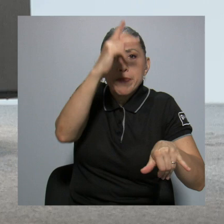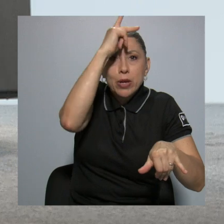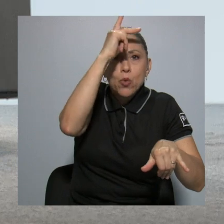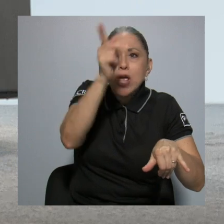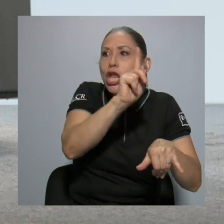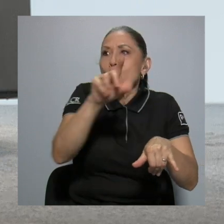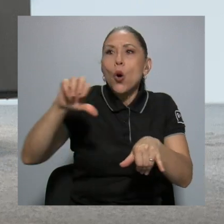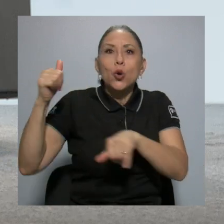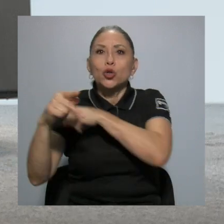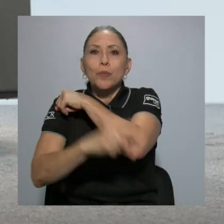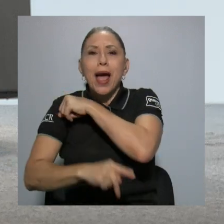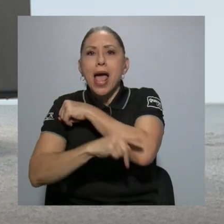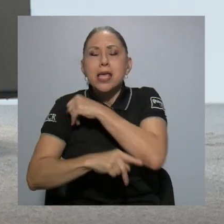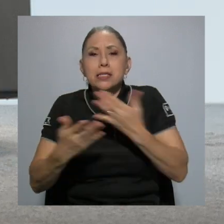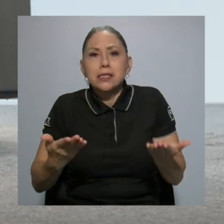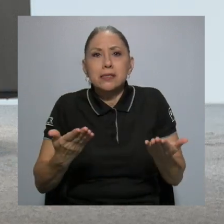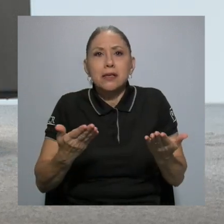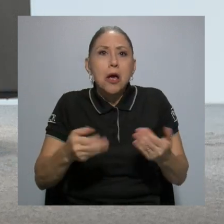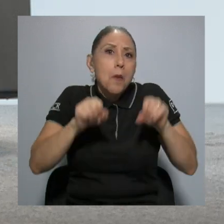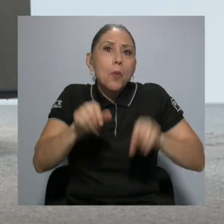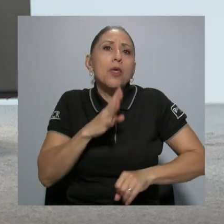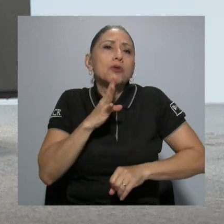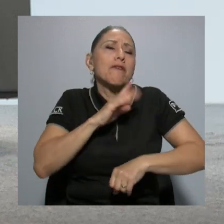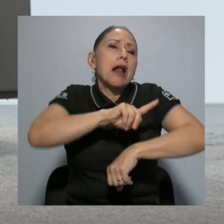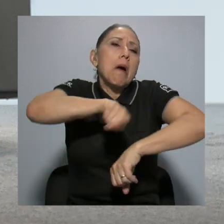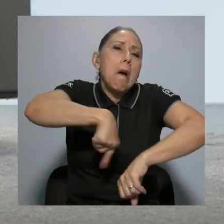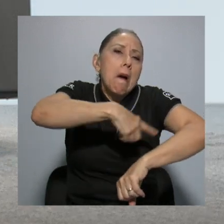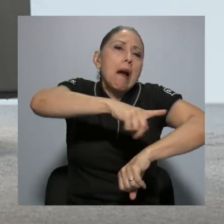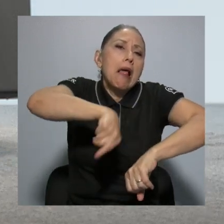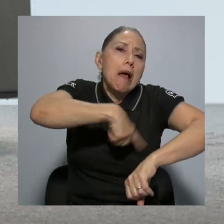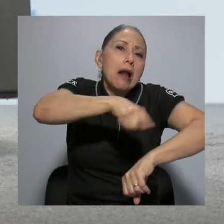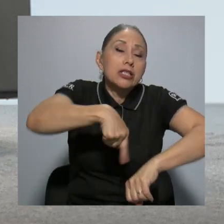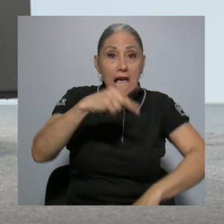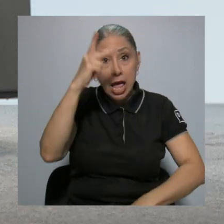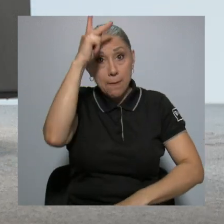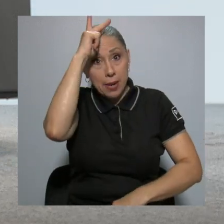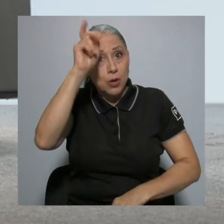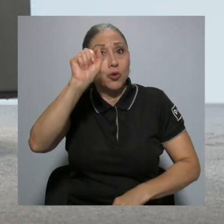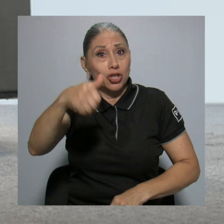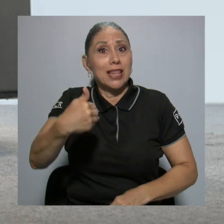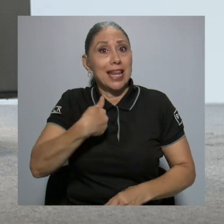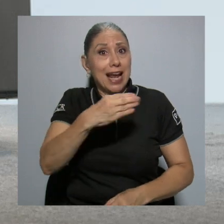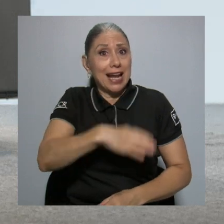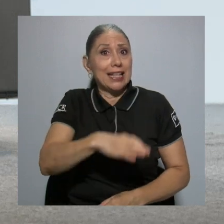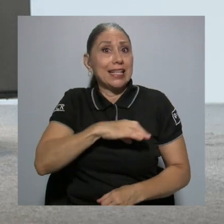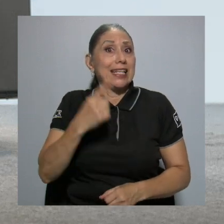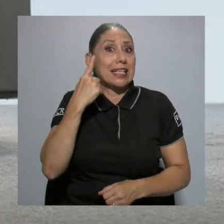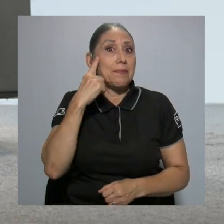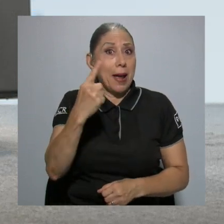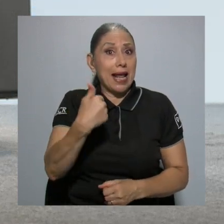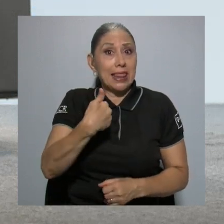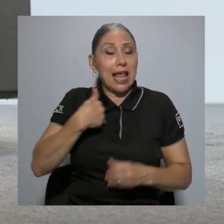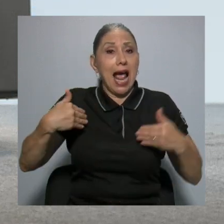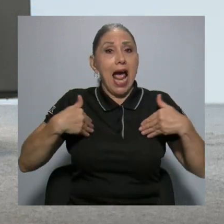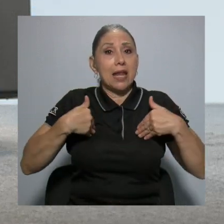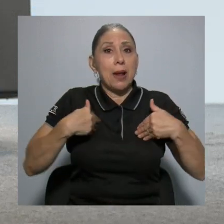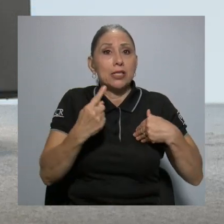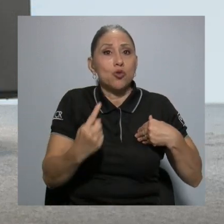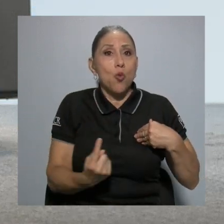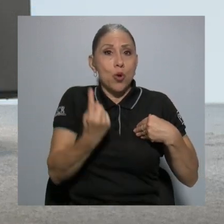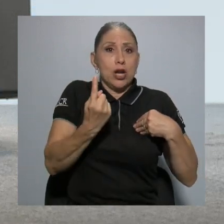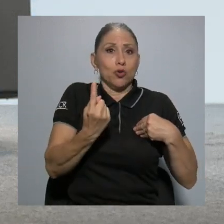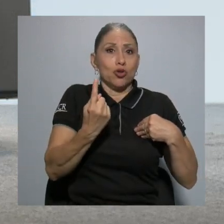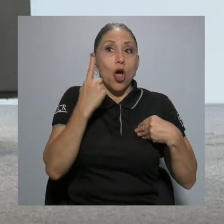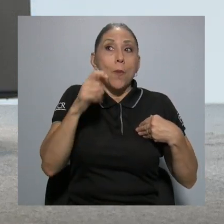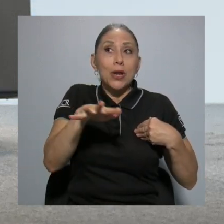del mundo. Y para esto podemos hablar horas de horas, ¿no? El Perú sí tenía unas condiciones para crear animales únicos, ya que eran